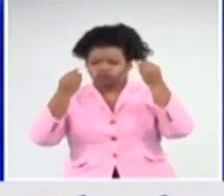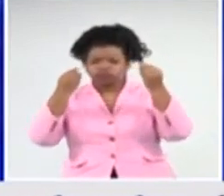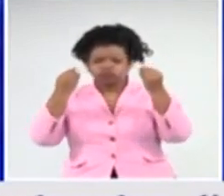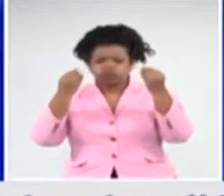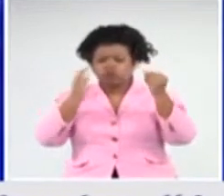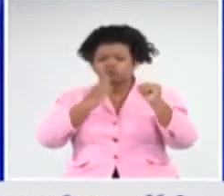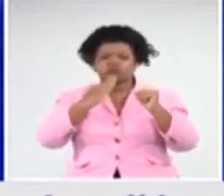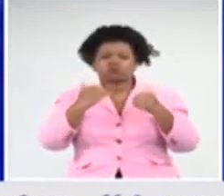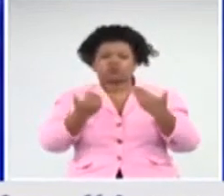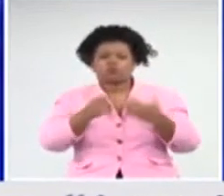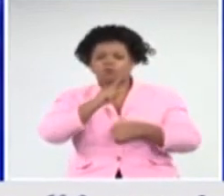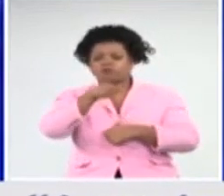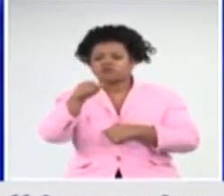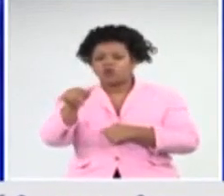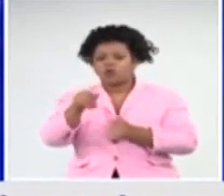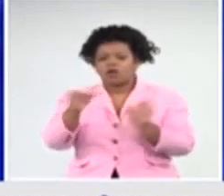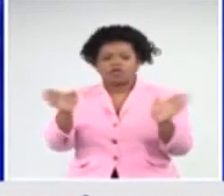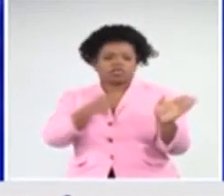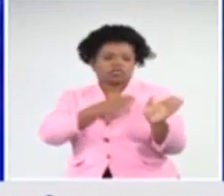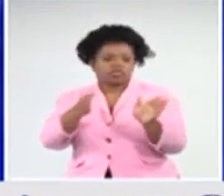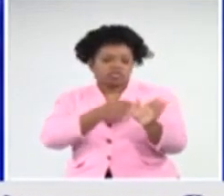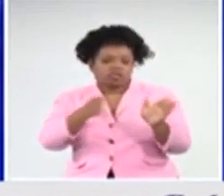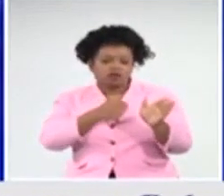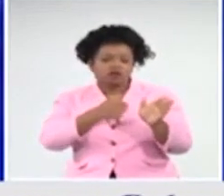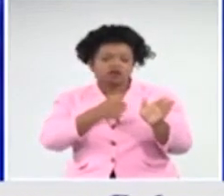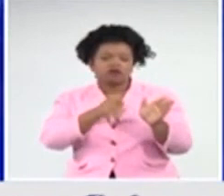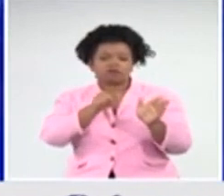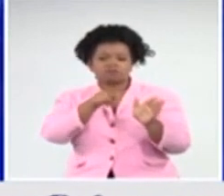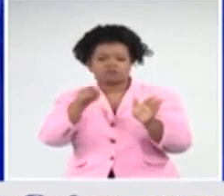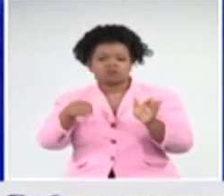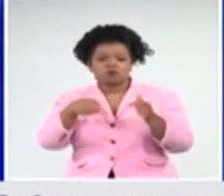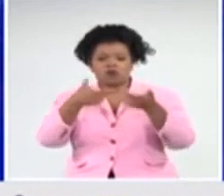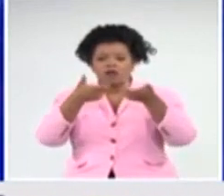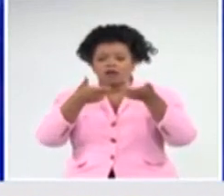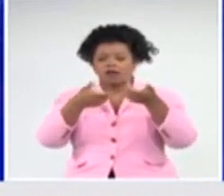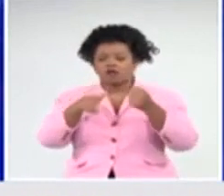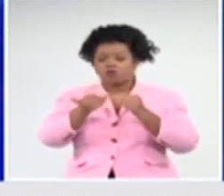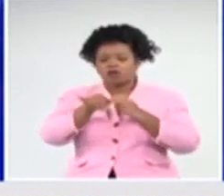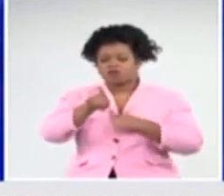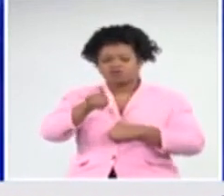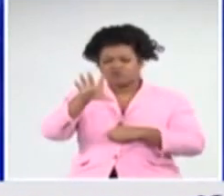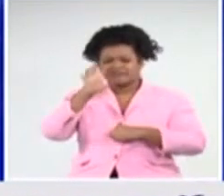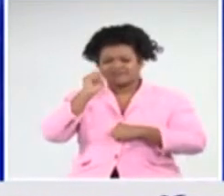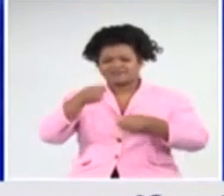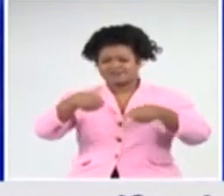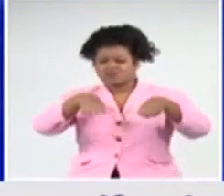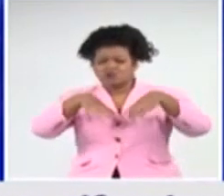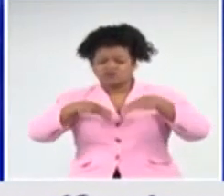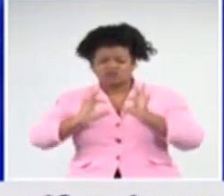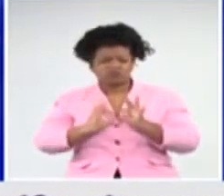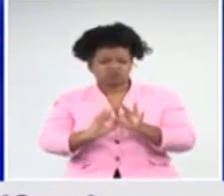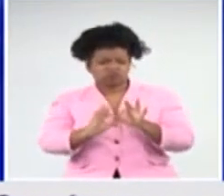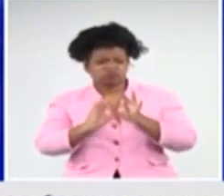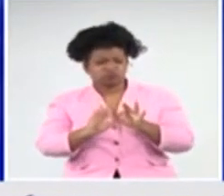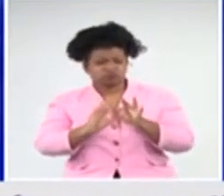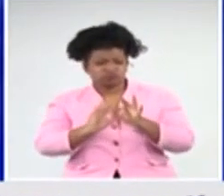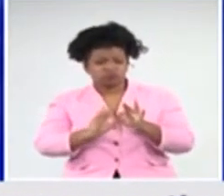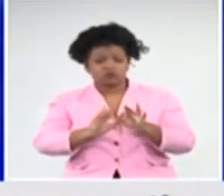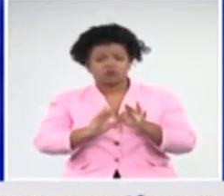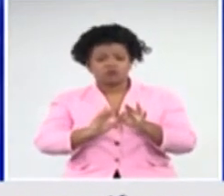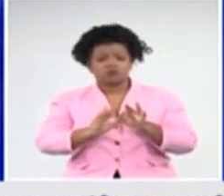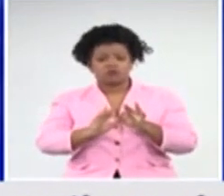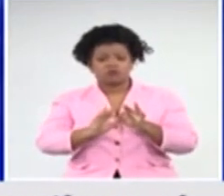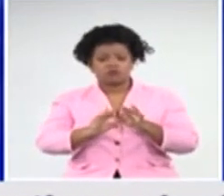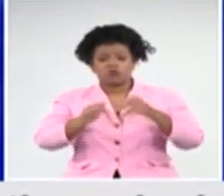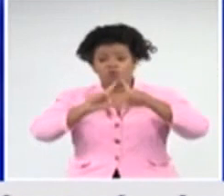personas inescrupulosas, sin tener en cuenta la situación que tiene nuestro país con